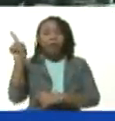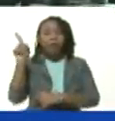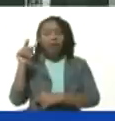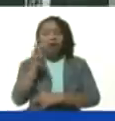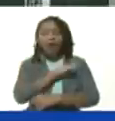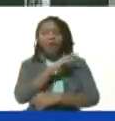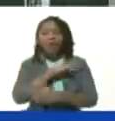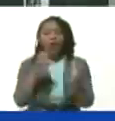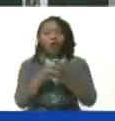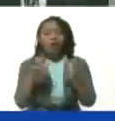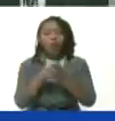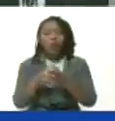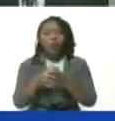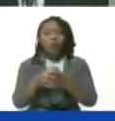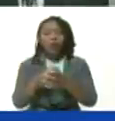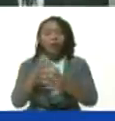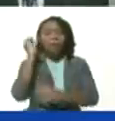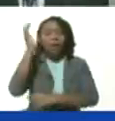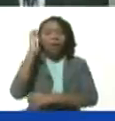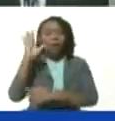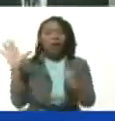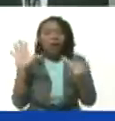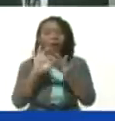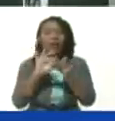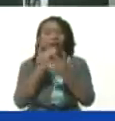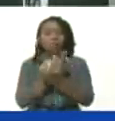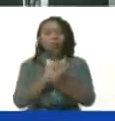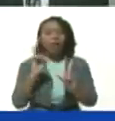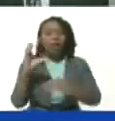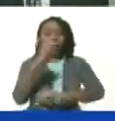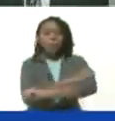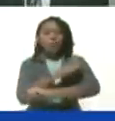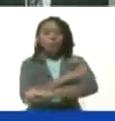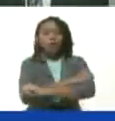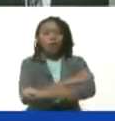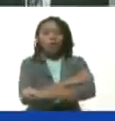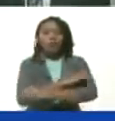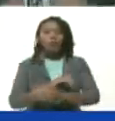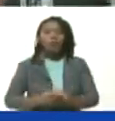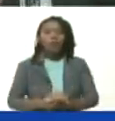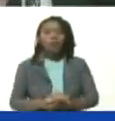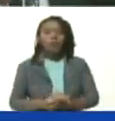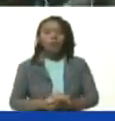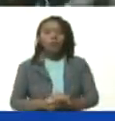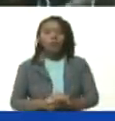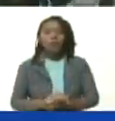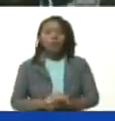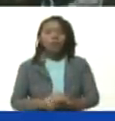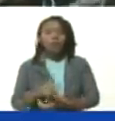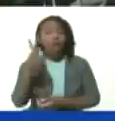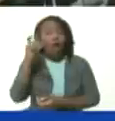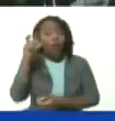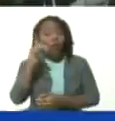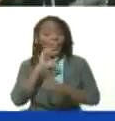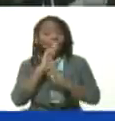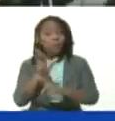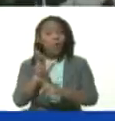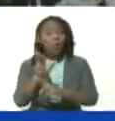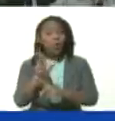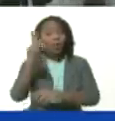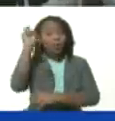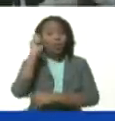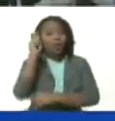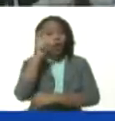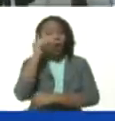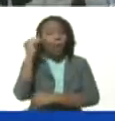fracción parlamentaria de la Alianza Democrática, de la oposición parlamentaria. Escuché la respuesta que le dio el diputado